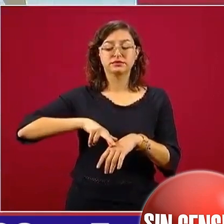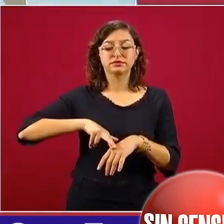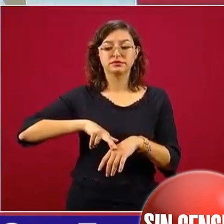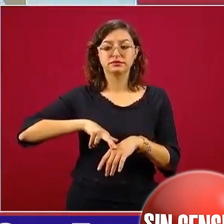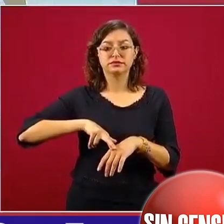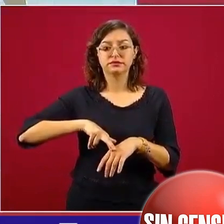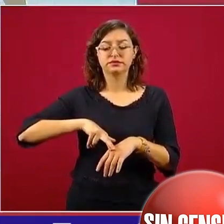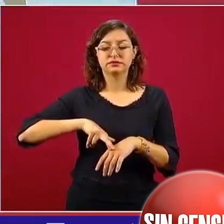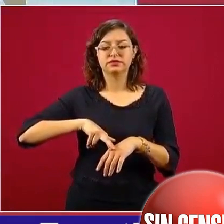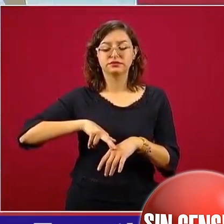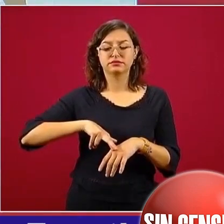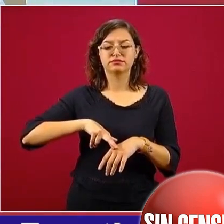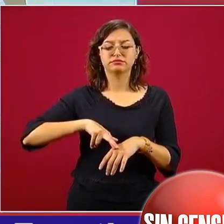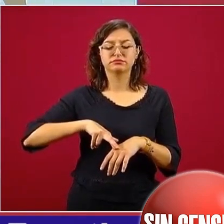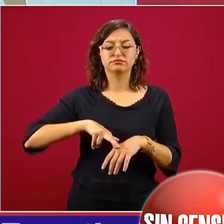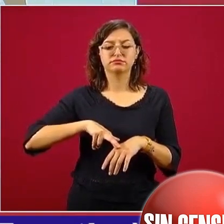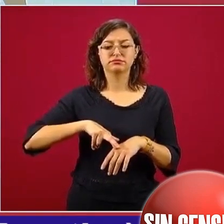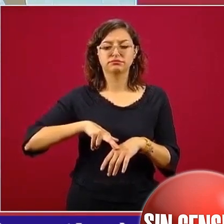de